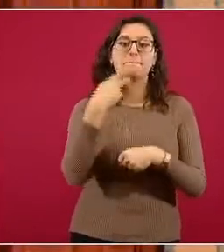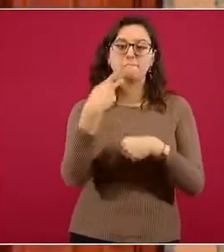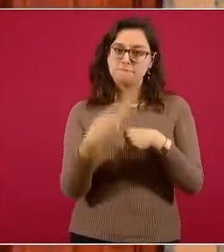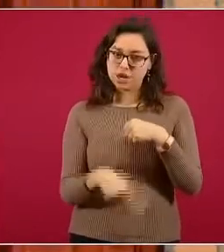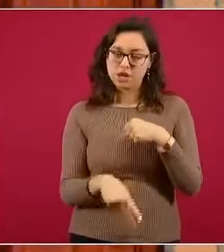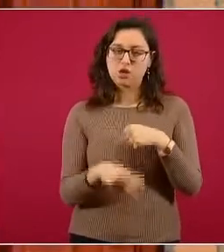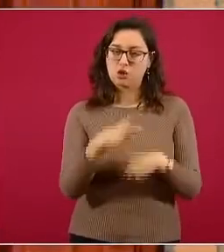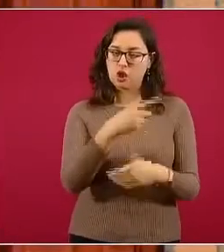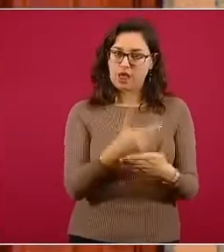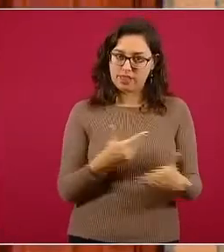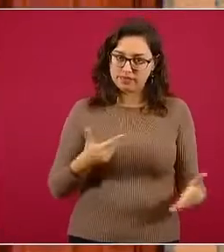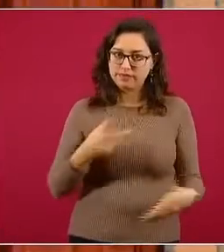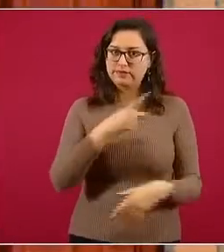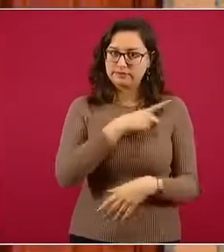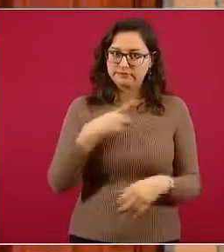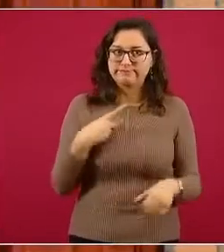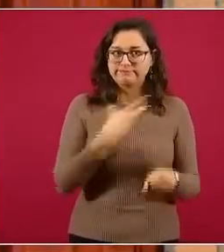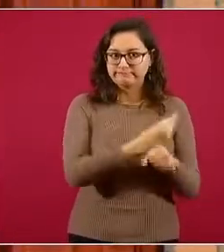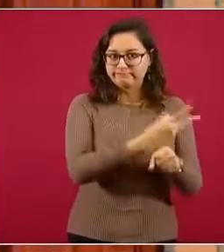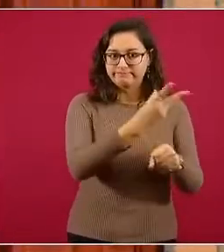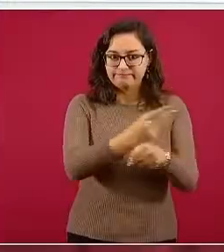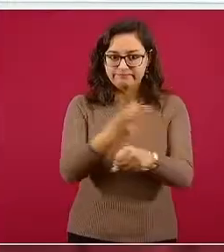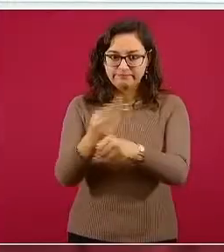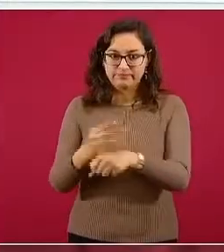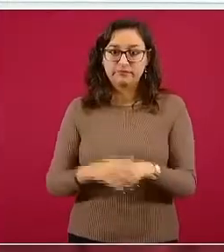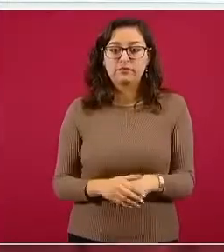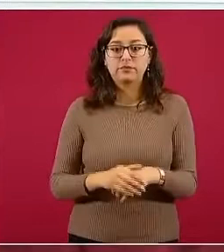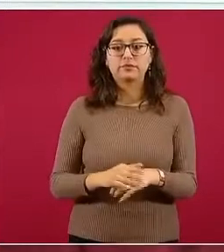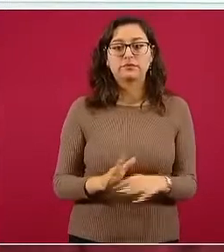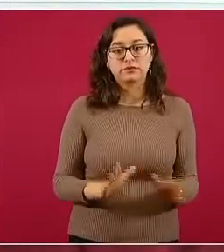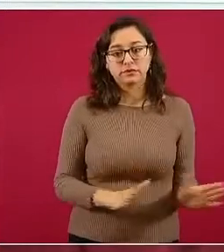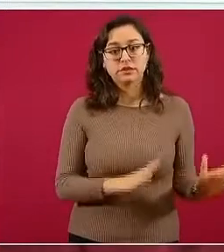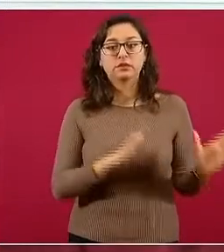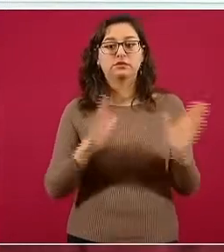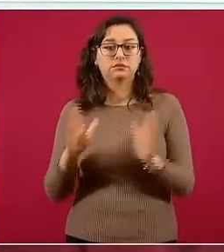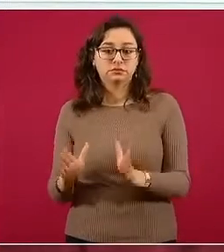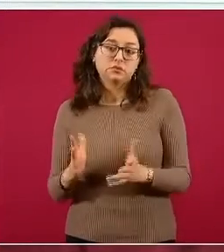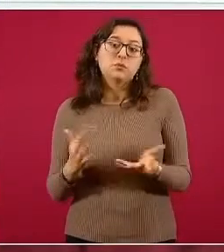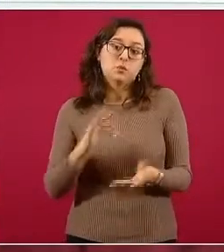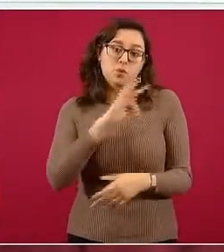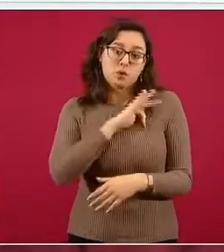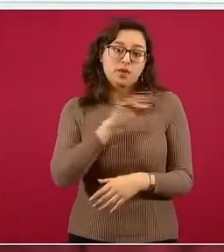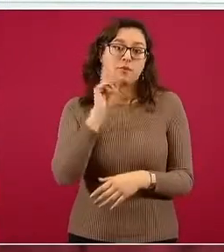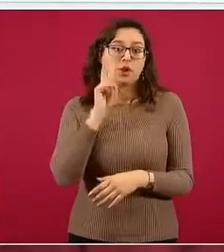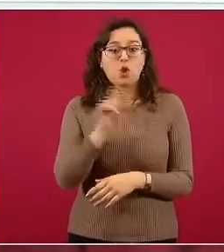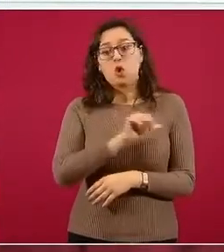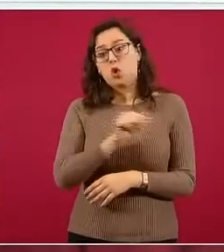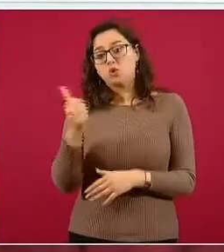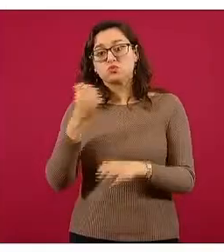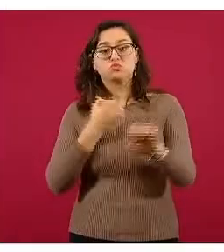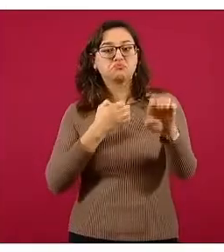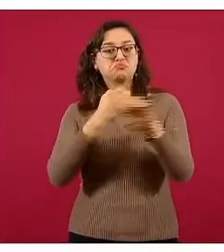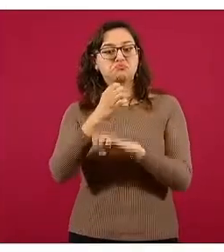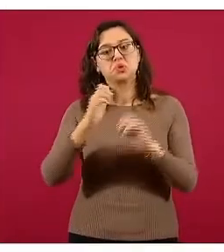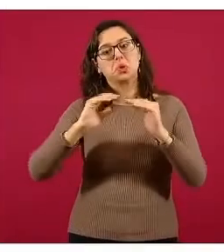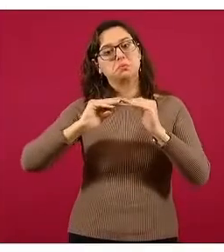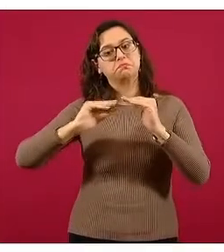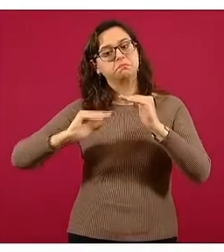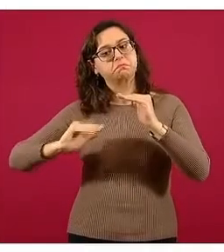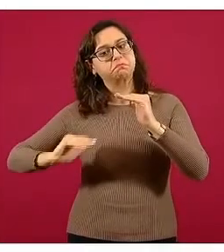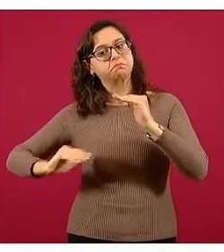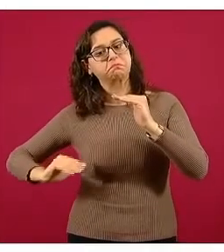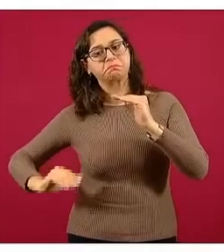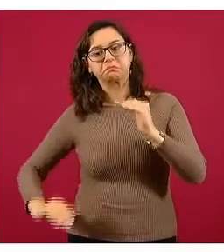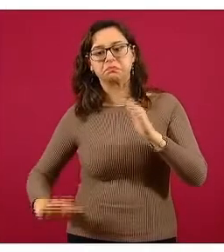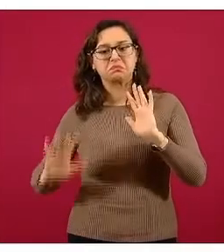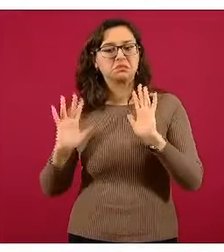esta entidad. Y del otro lado de la gráfica y en contraste, pues bueno, tenemos otras entidades que ya inclusive tienen